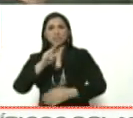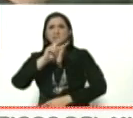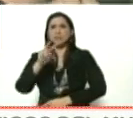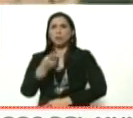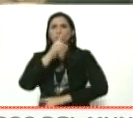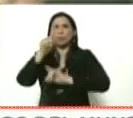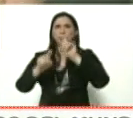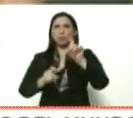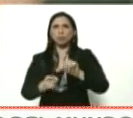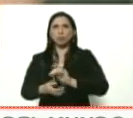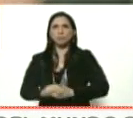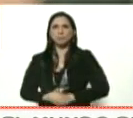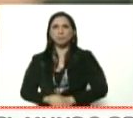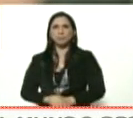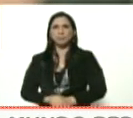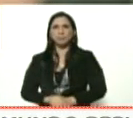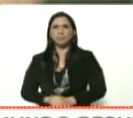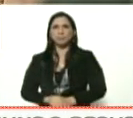pregunta.